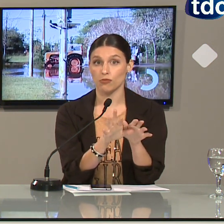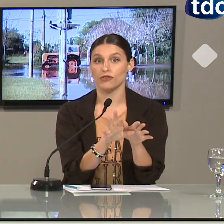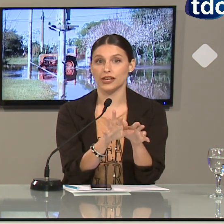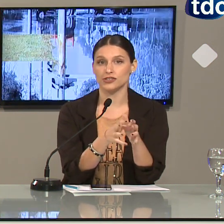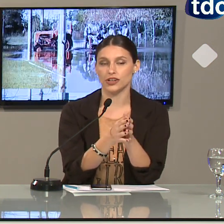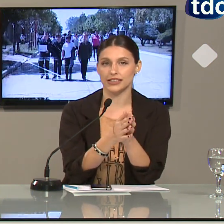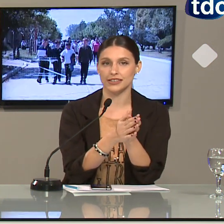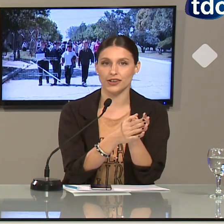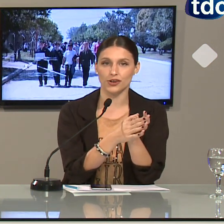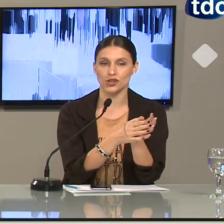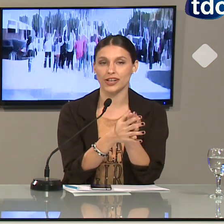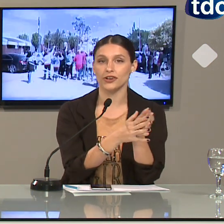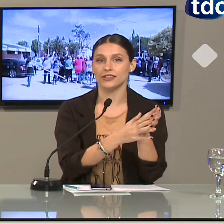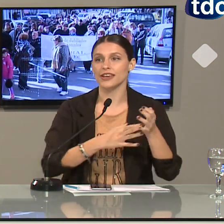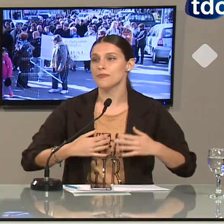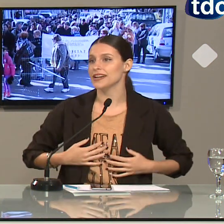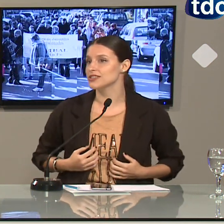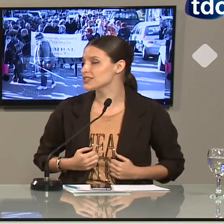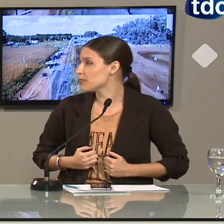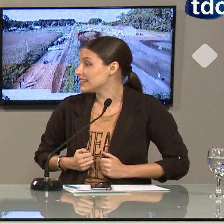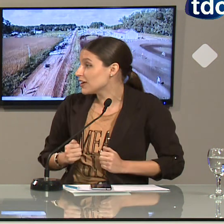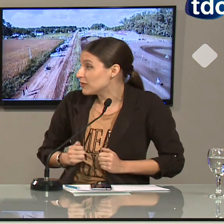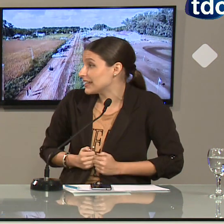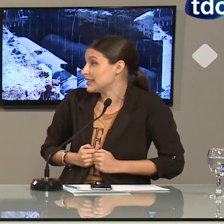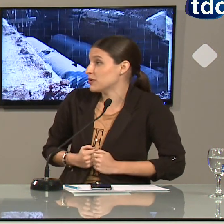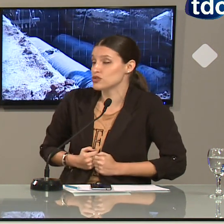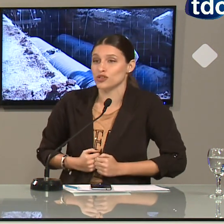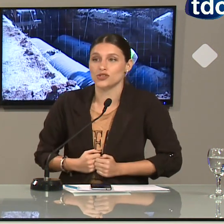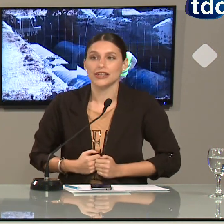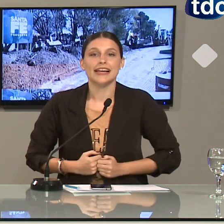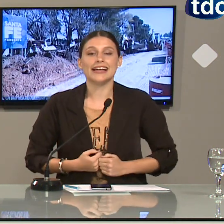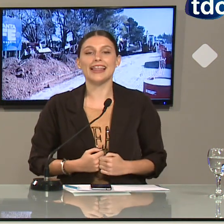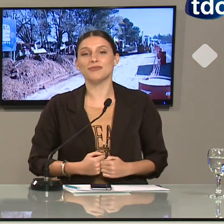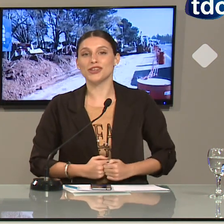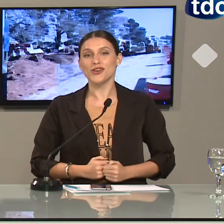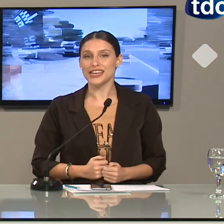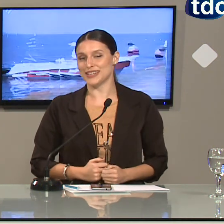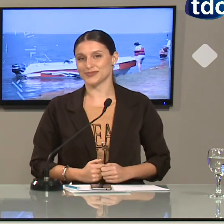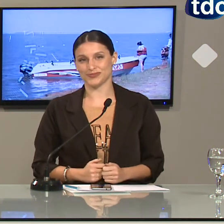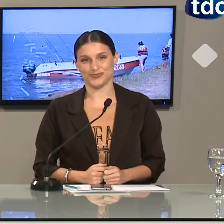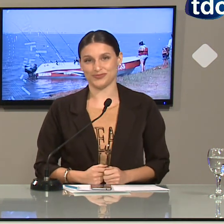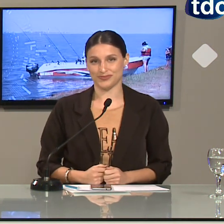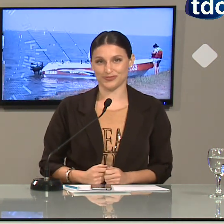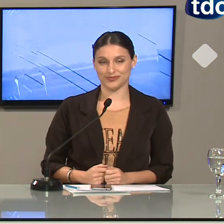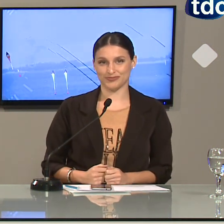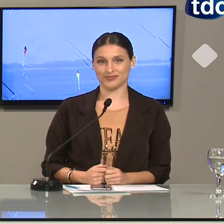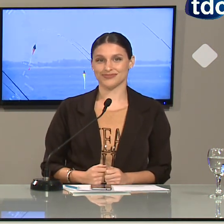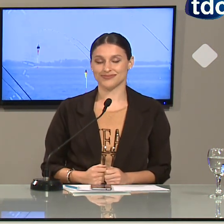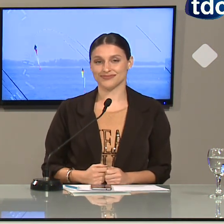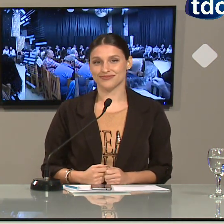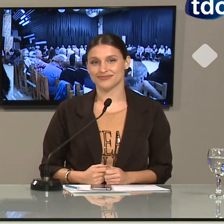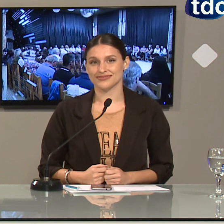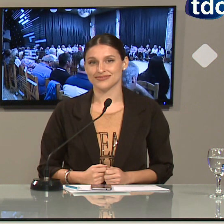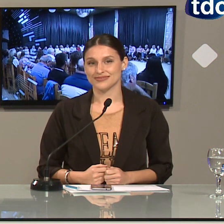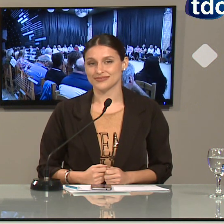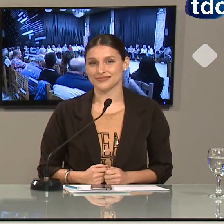esa es la modificación que están teniendo los chicos de Nacón este día para llevarse ropa linda como la que tenemos nosotros cada mediodía. Bien, recuerden,